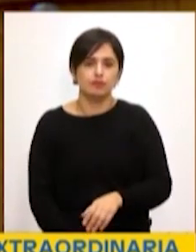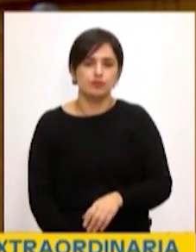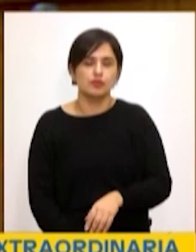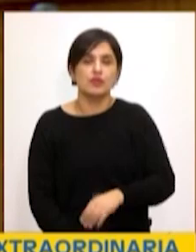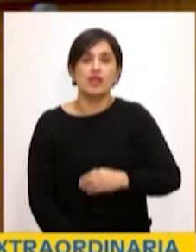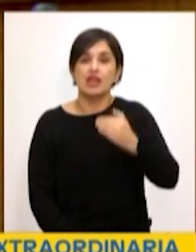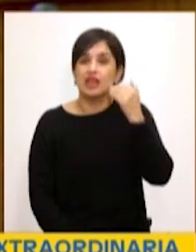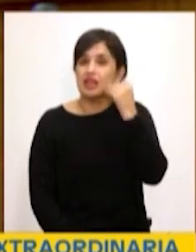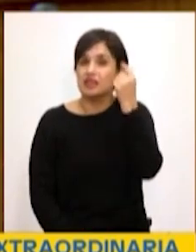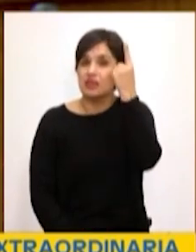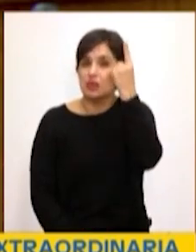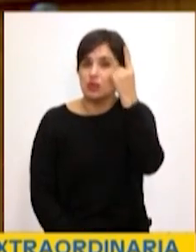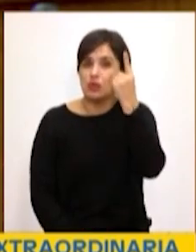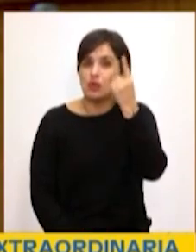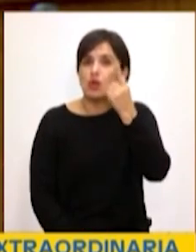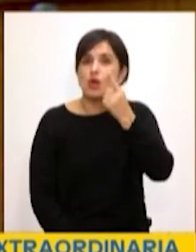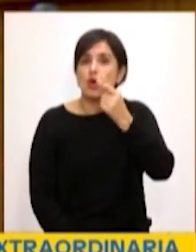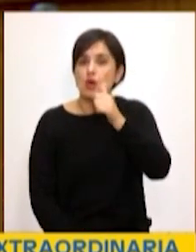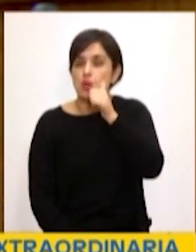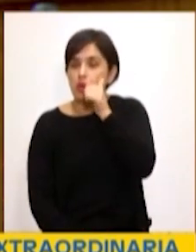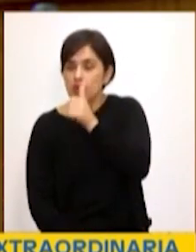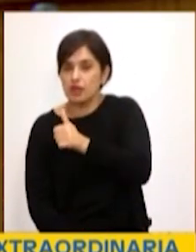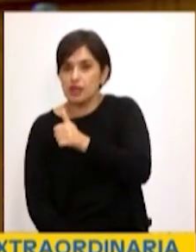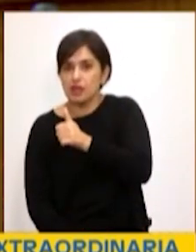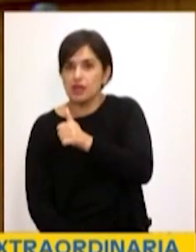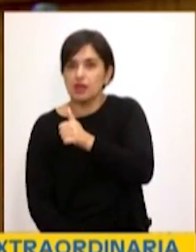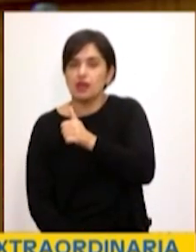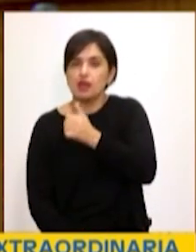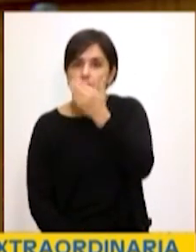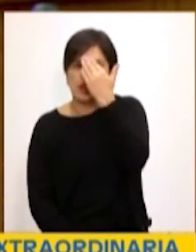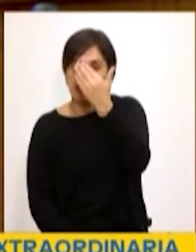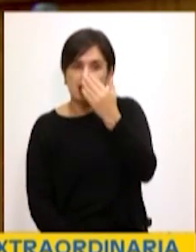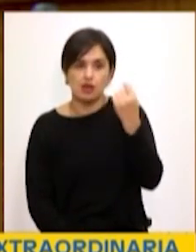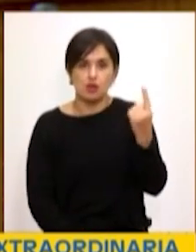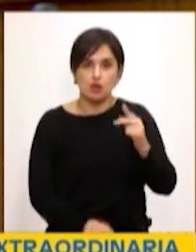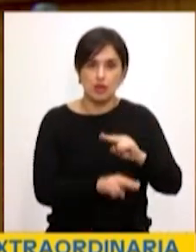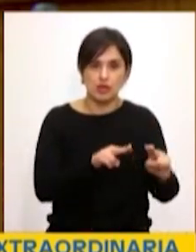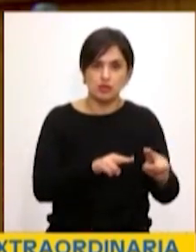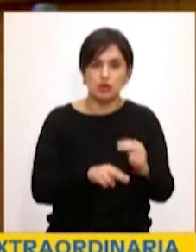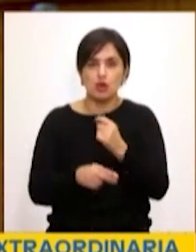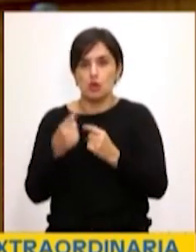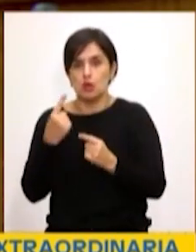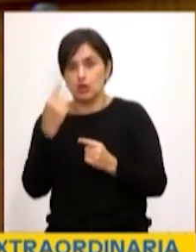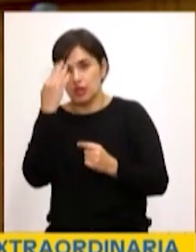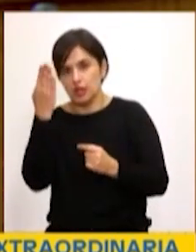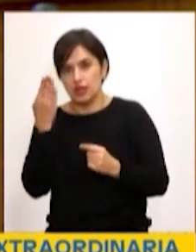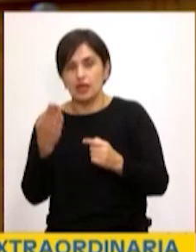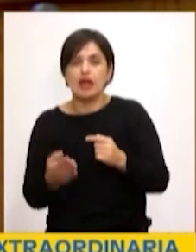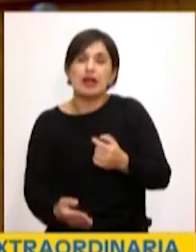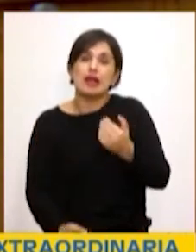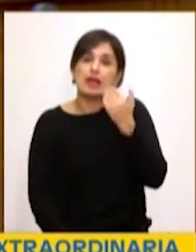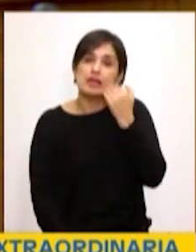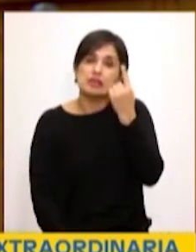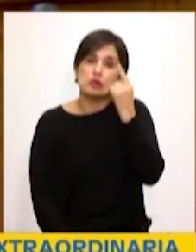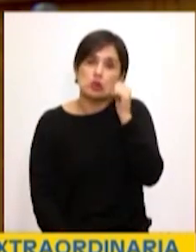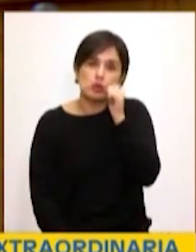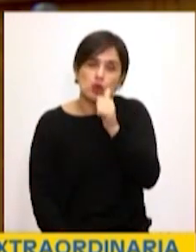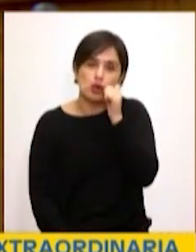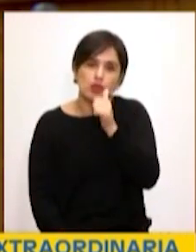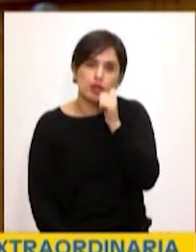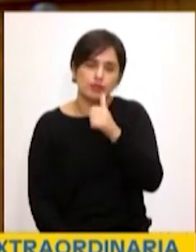prácticamente cada día hay un hecho de esta de esta connotación y Dentro de este proceso de hechos de